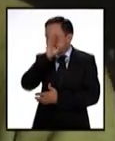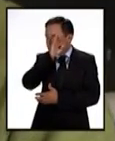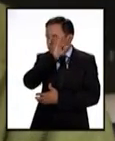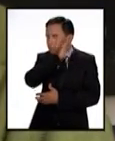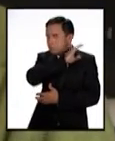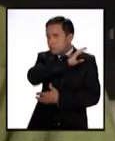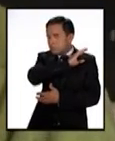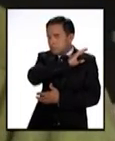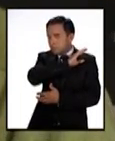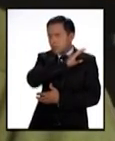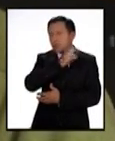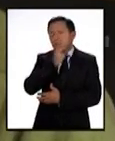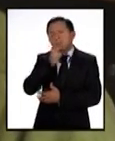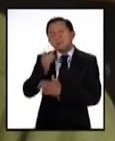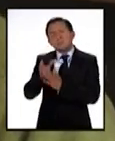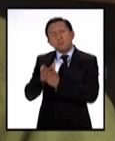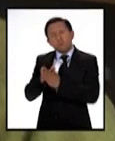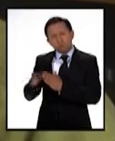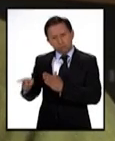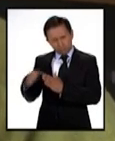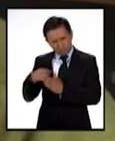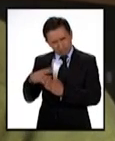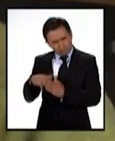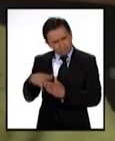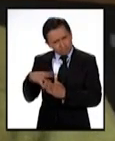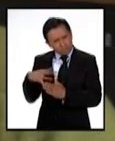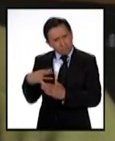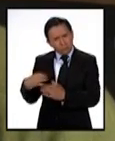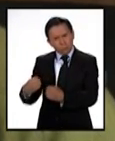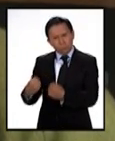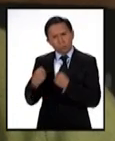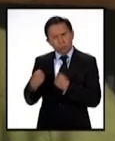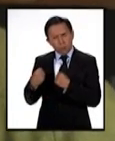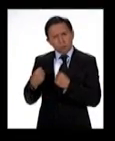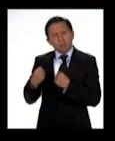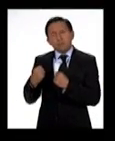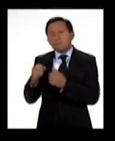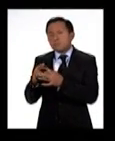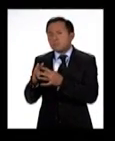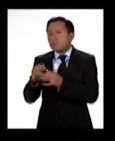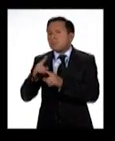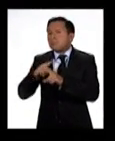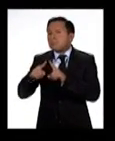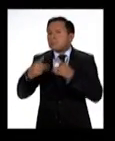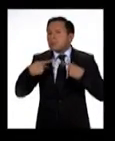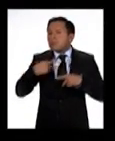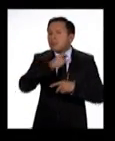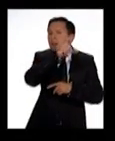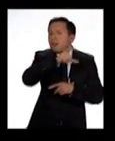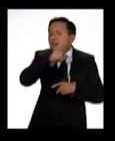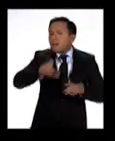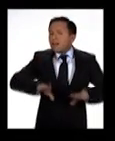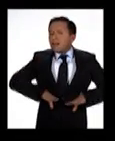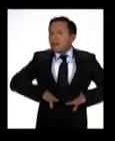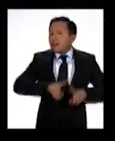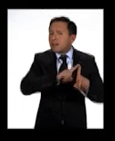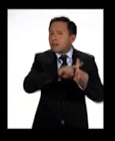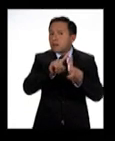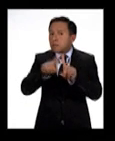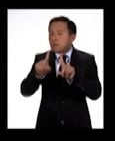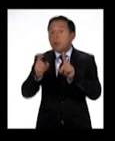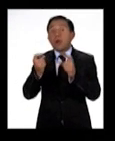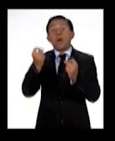Le pidió que fuera muy fuerte, le explicó que todos somos diferentes. Unos somos blancos, pero los